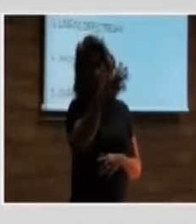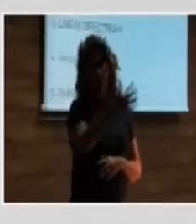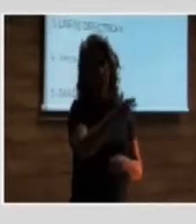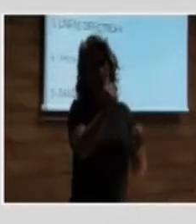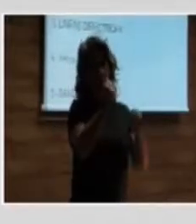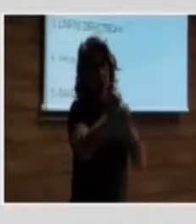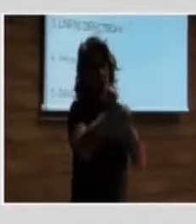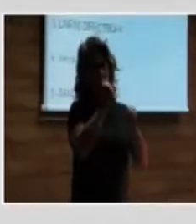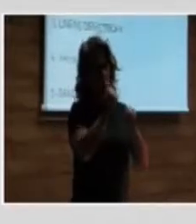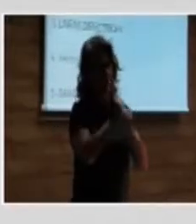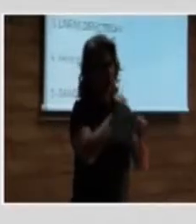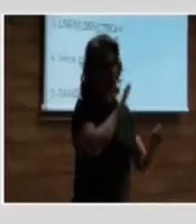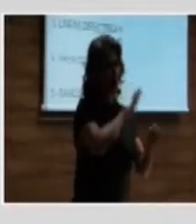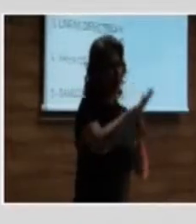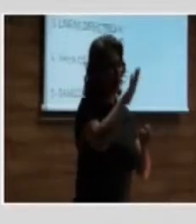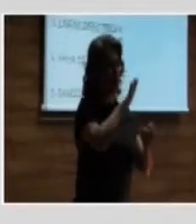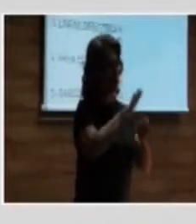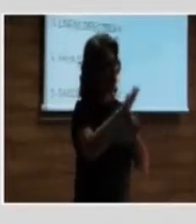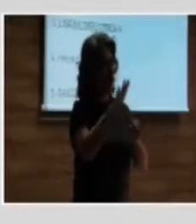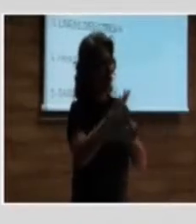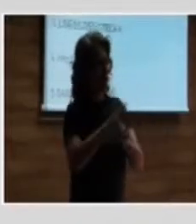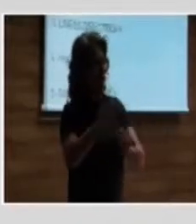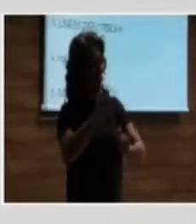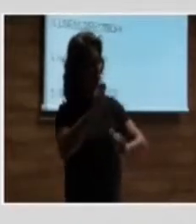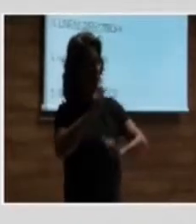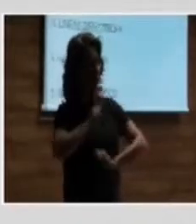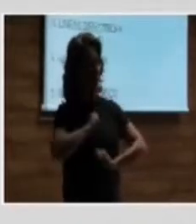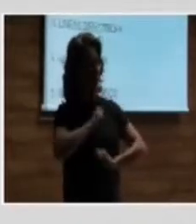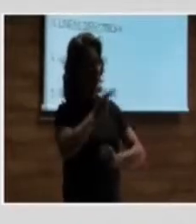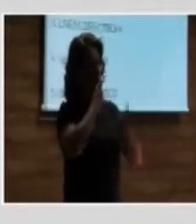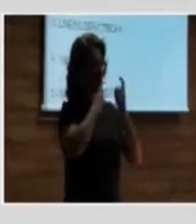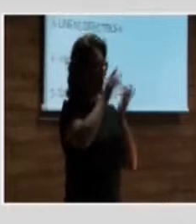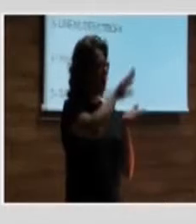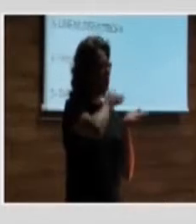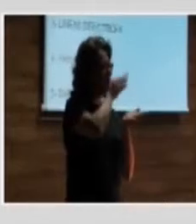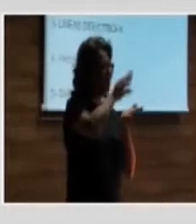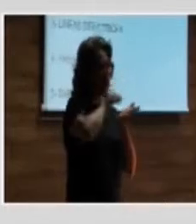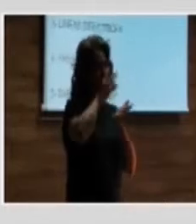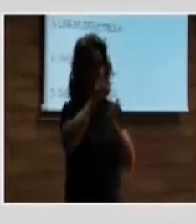diferentes instancias epidemiológicas que nos permiten ir recogiendo información.